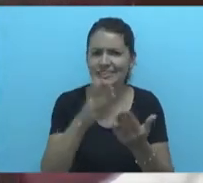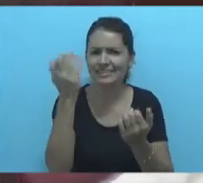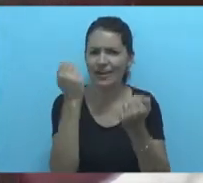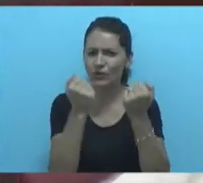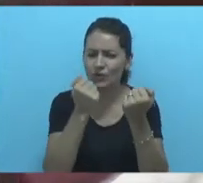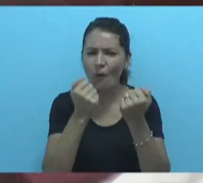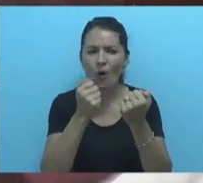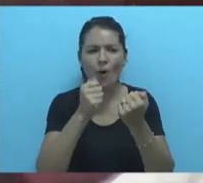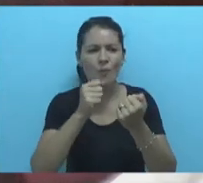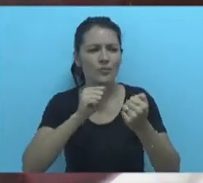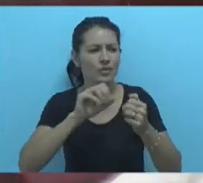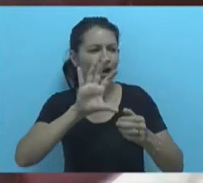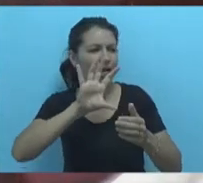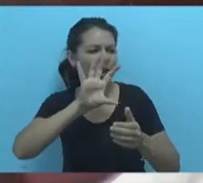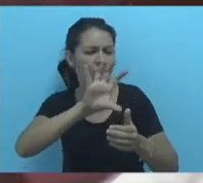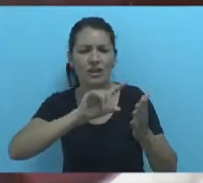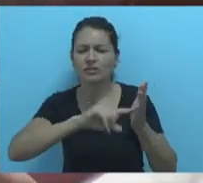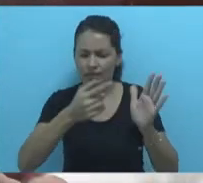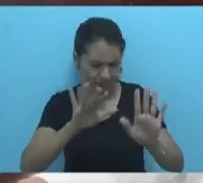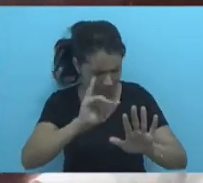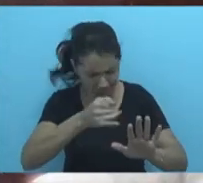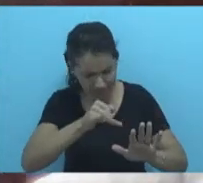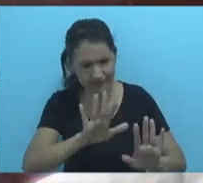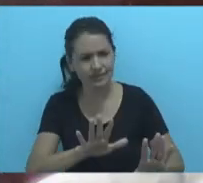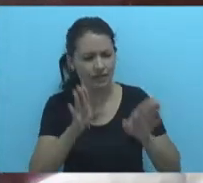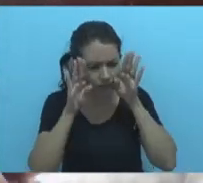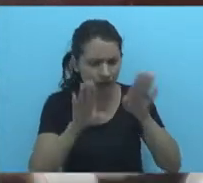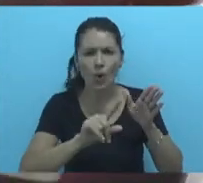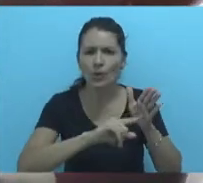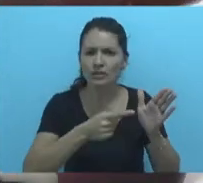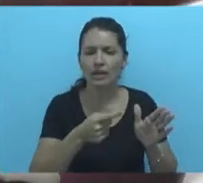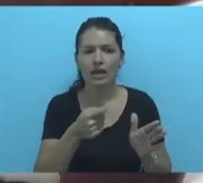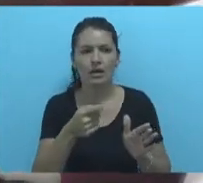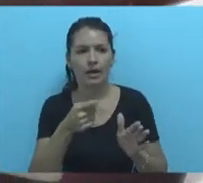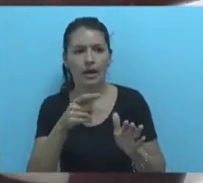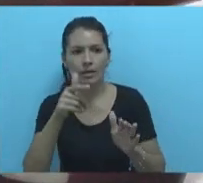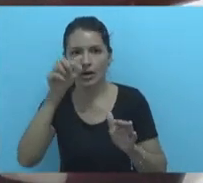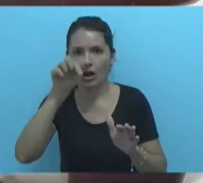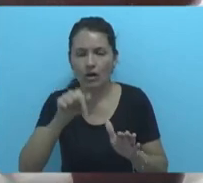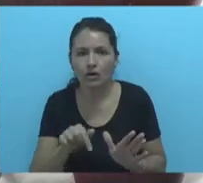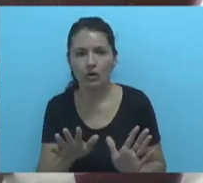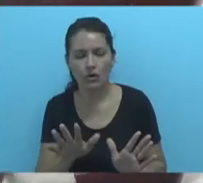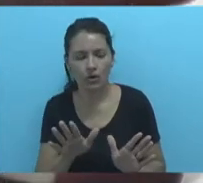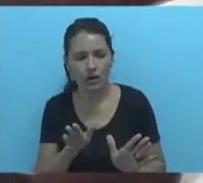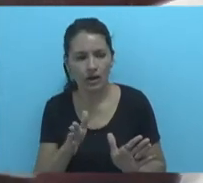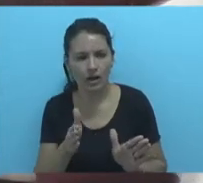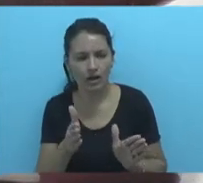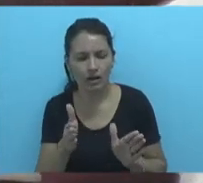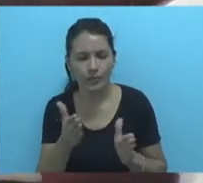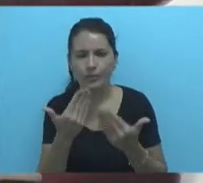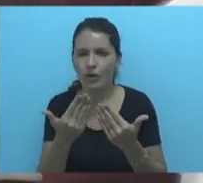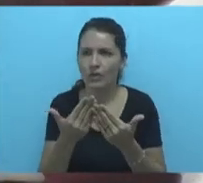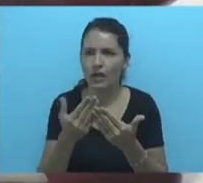gobierno central y demás viene de la historia, estamos de acuerdo. Pero para poder generar que haya devoluciones,